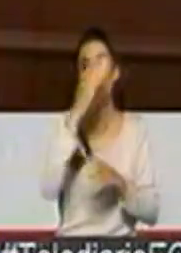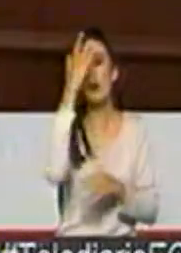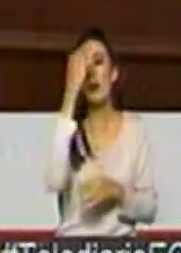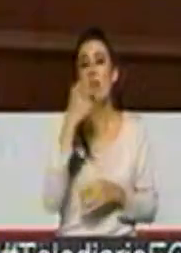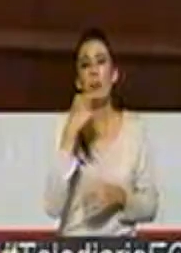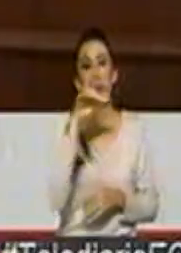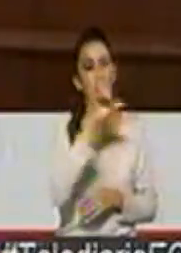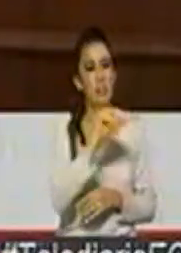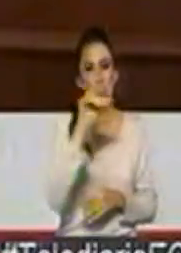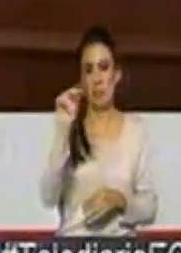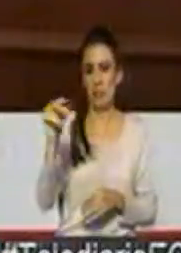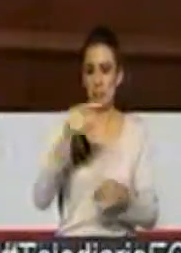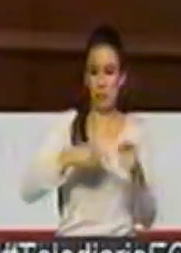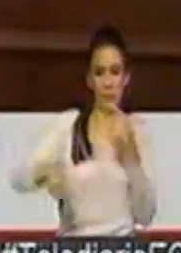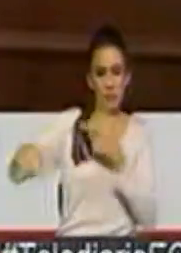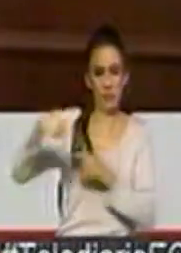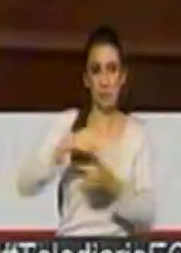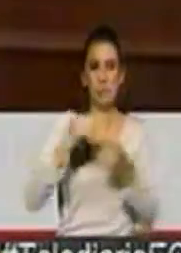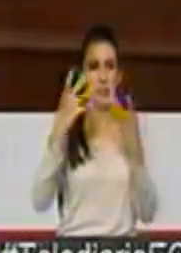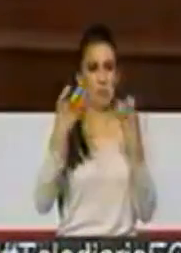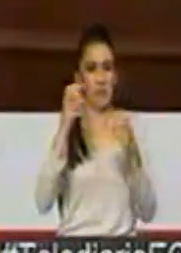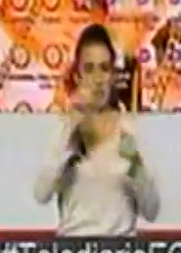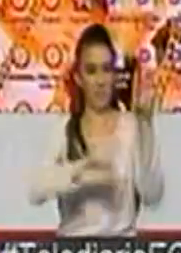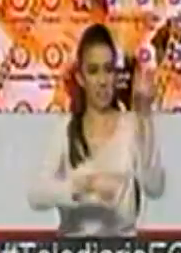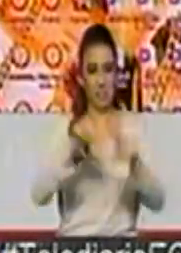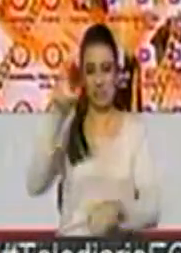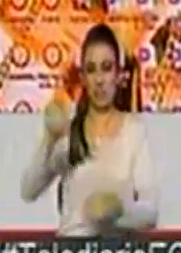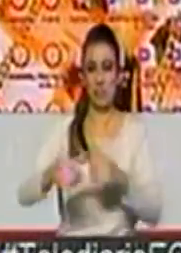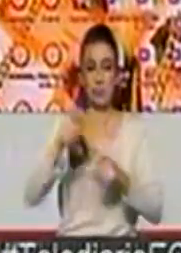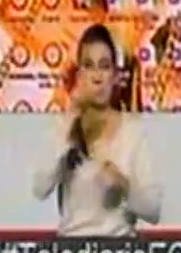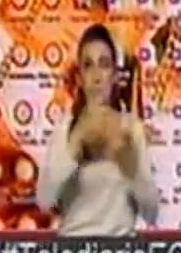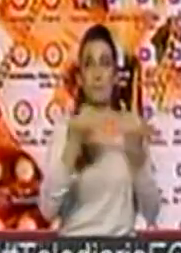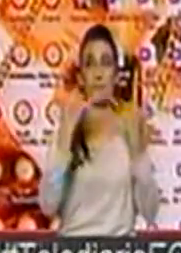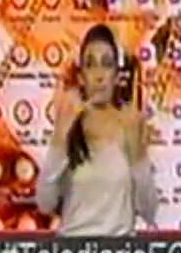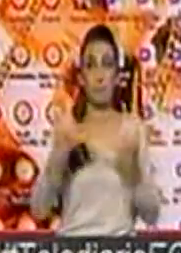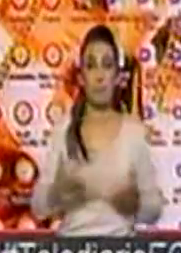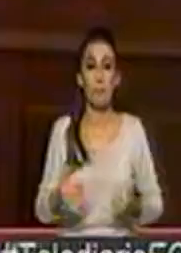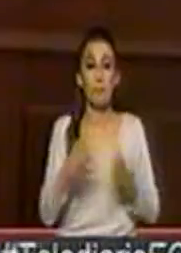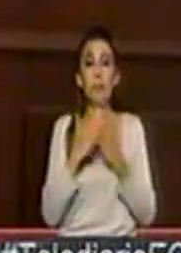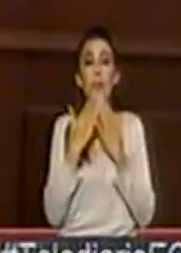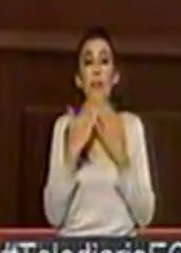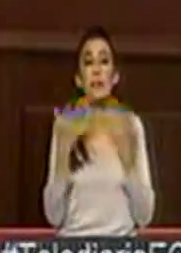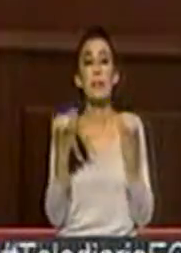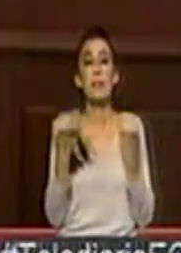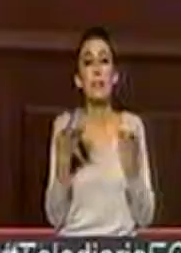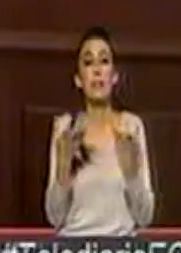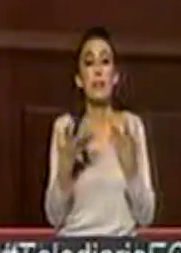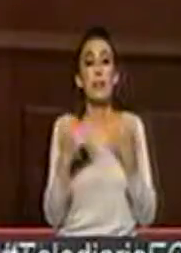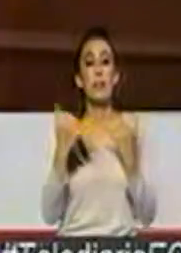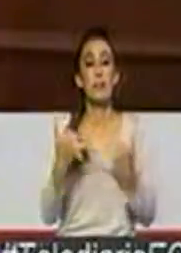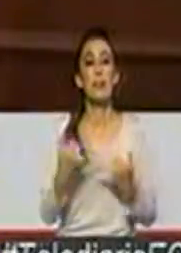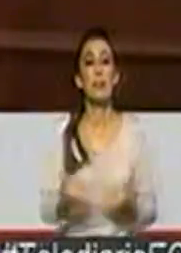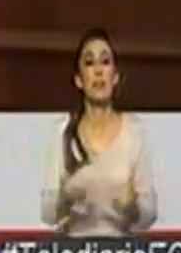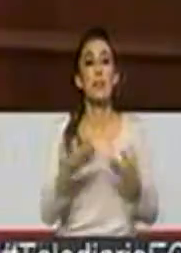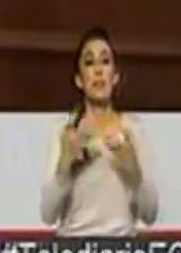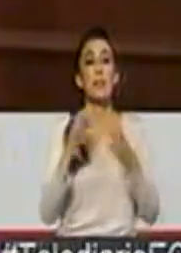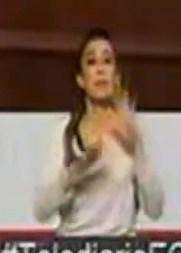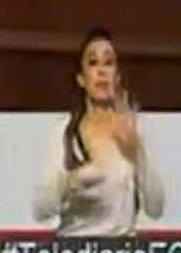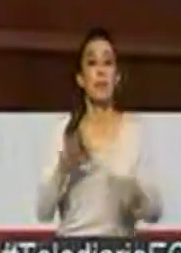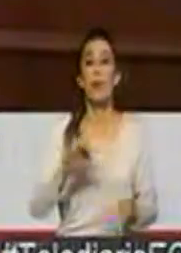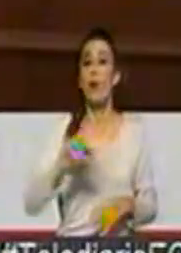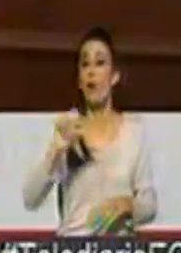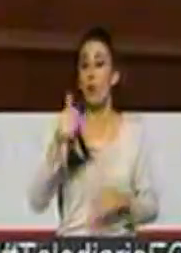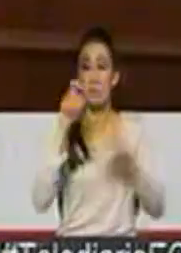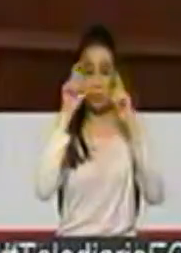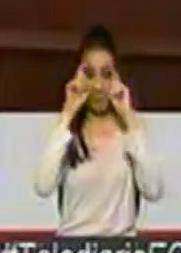justamente porque a veces hay intereses de que ganen ciertas personas. Lo que quiere el pueblo ecuatoriano es que esas personas, jueces,